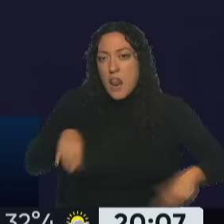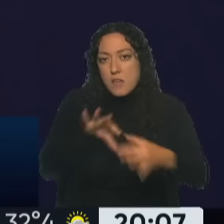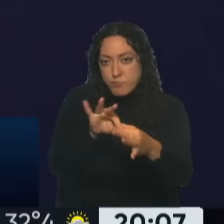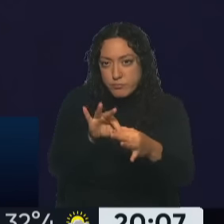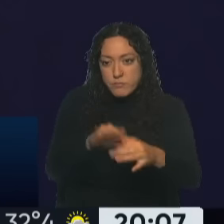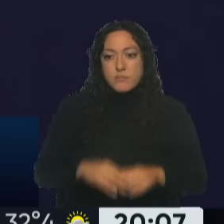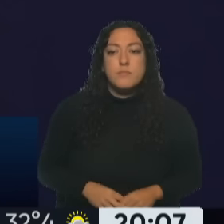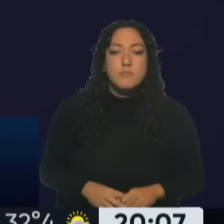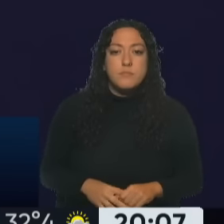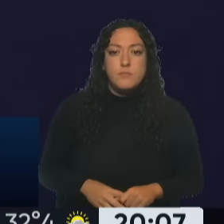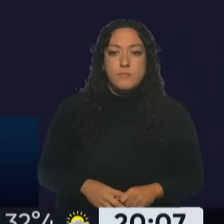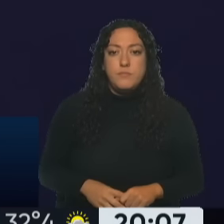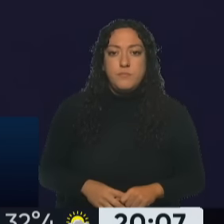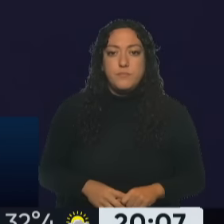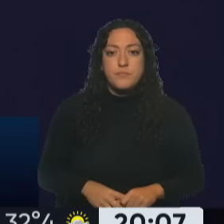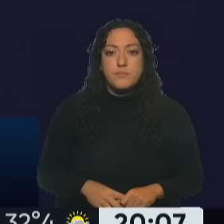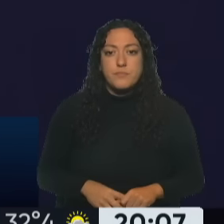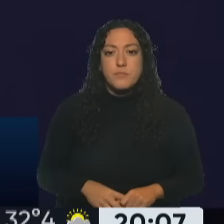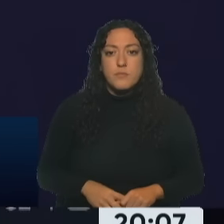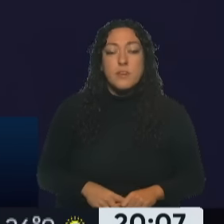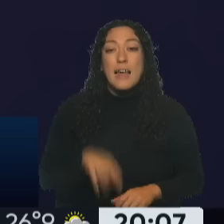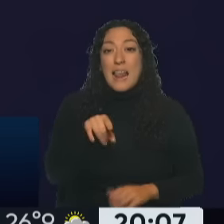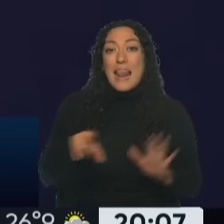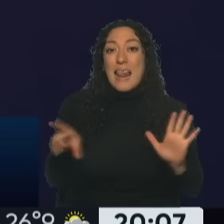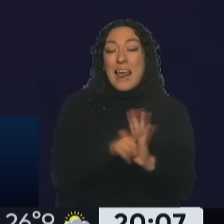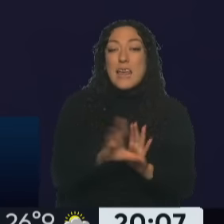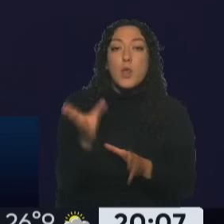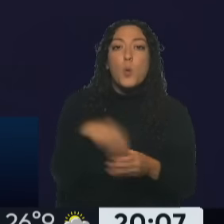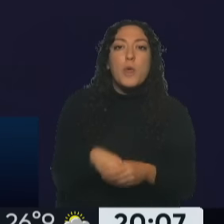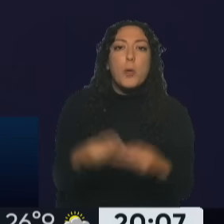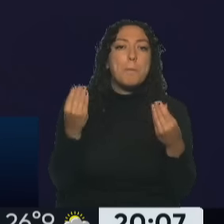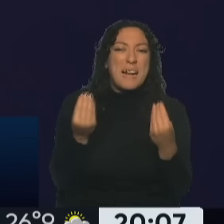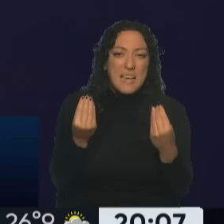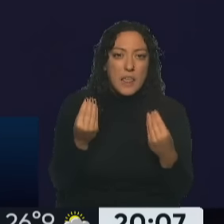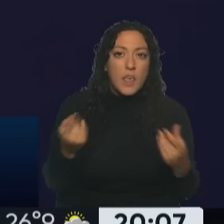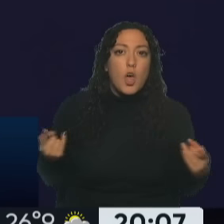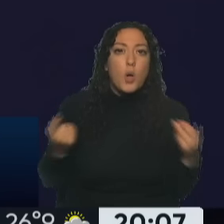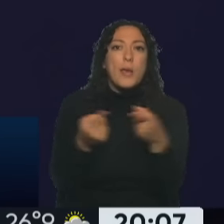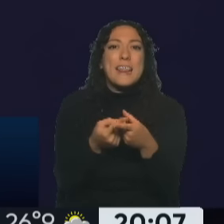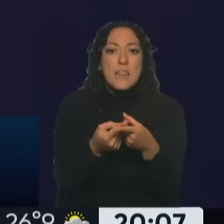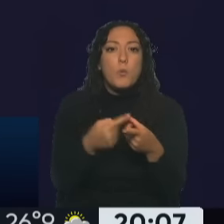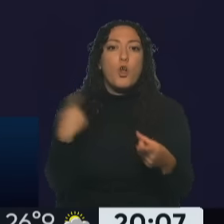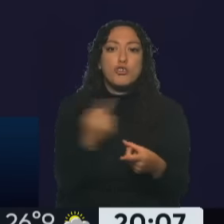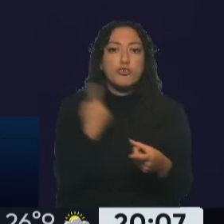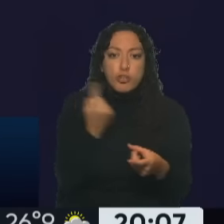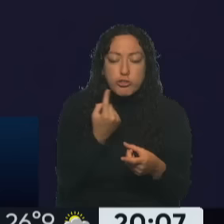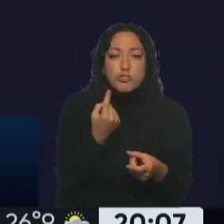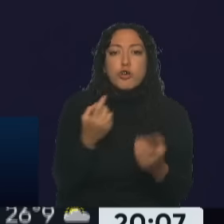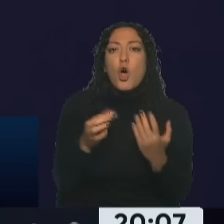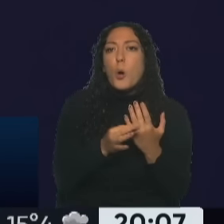habíamos también incluido en la ley con el objetivo de llegar a nuestro